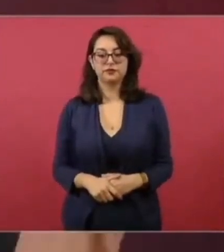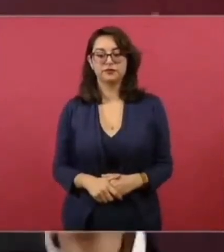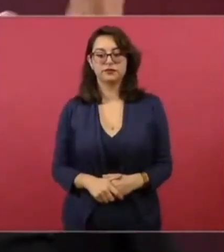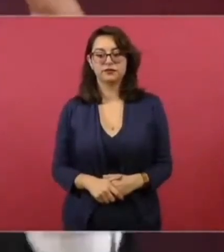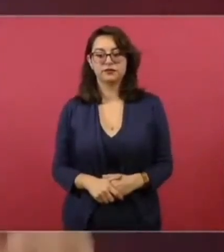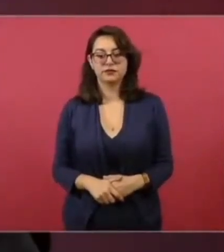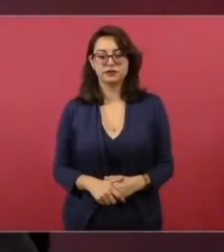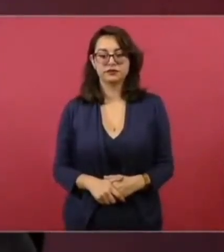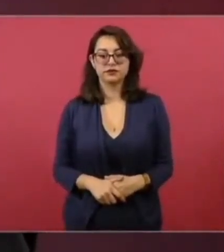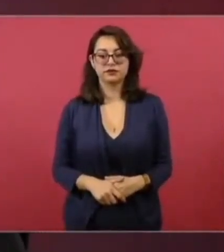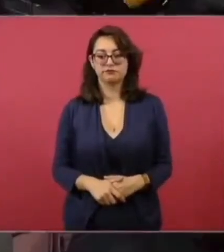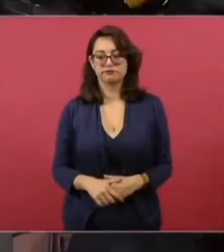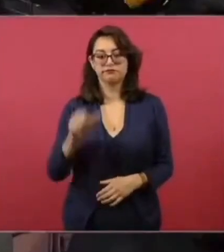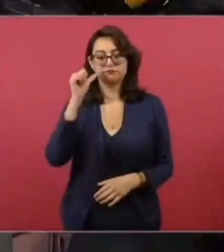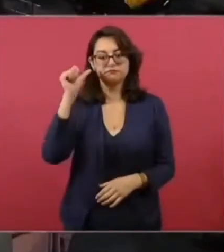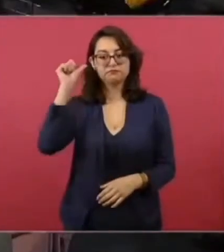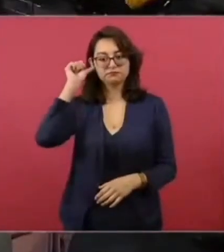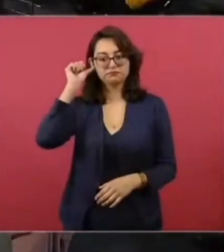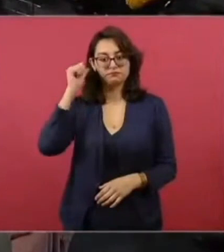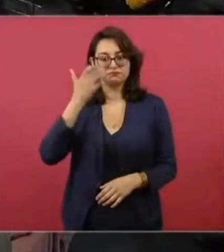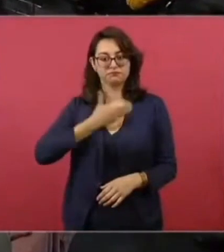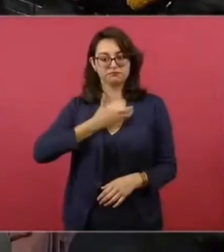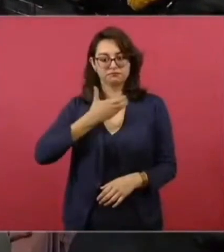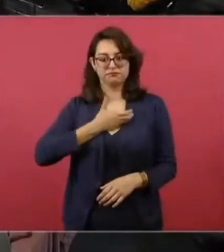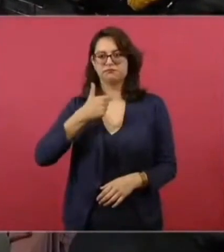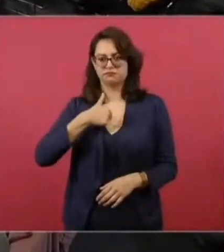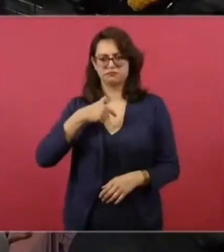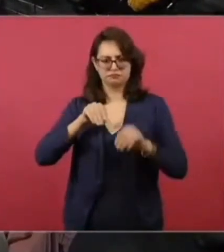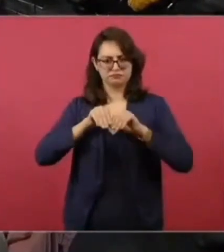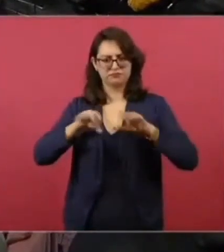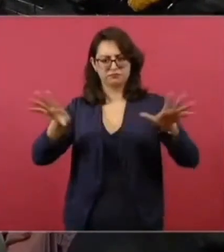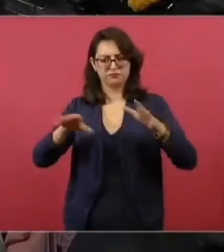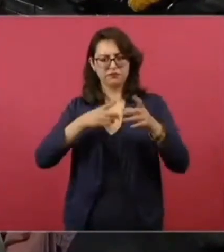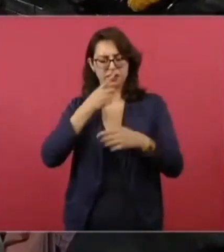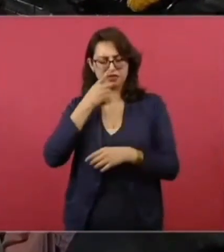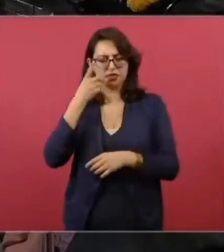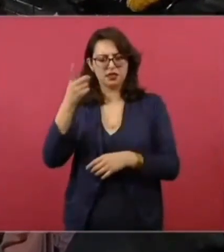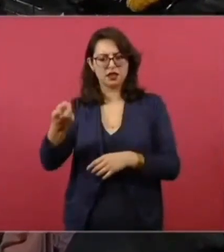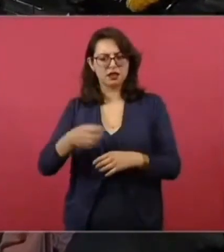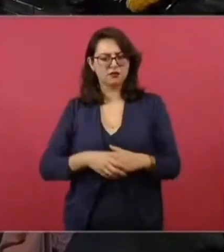Lo dije en el Zócalo, a ver si no está esa parte del discurso.